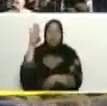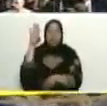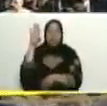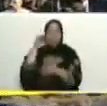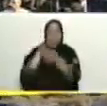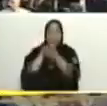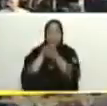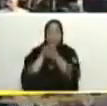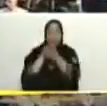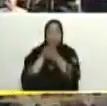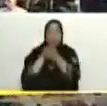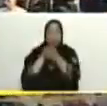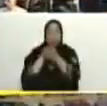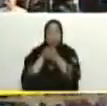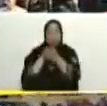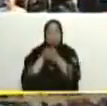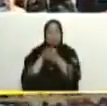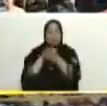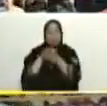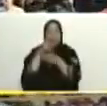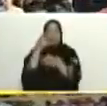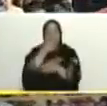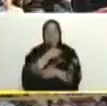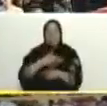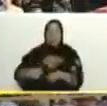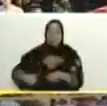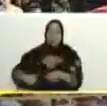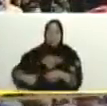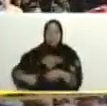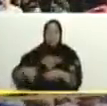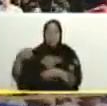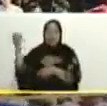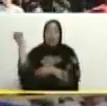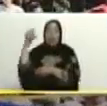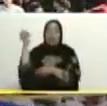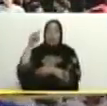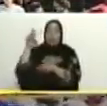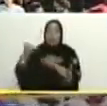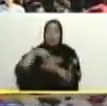querido compañero William Lara, quien era presidente de la Asamblea Nacional.